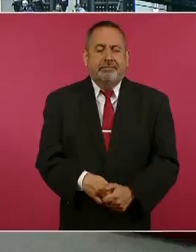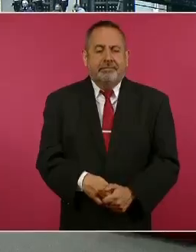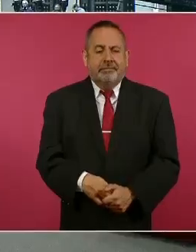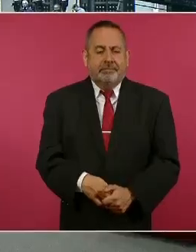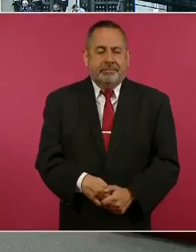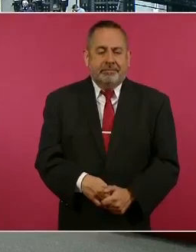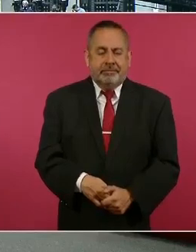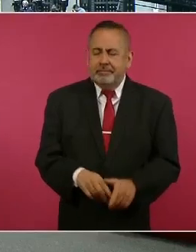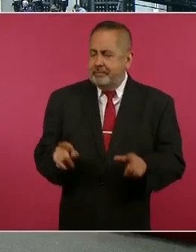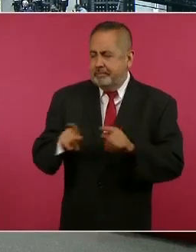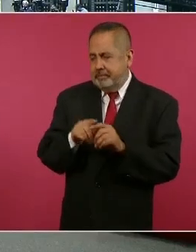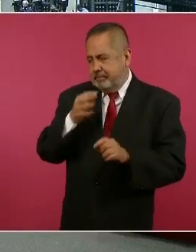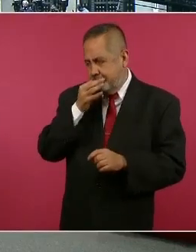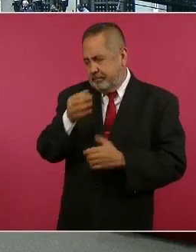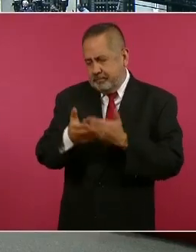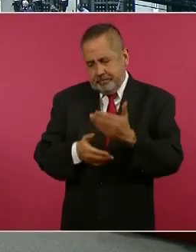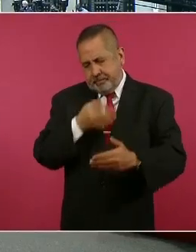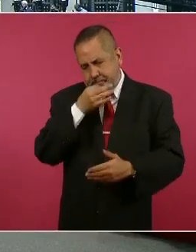Nada más para